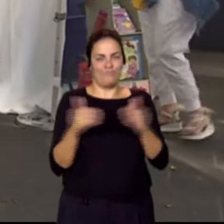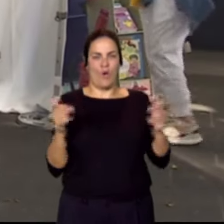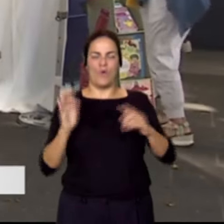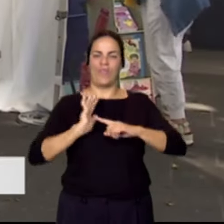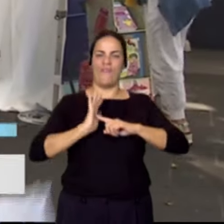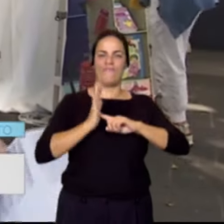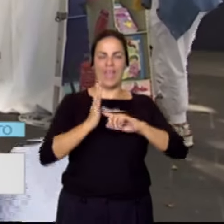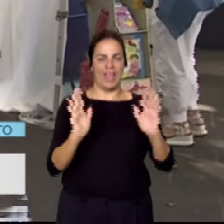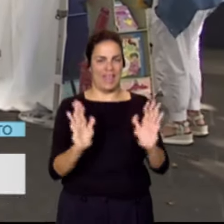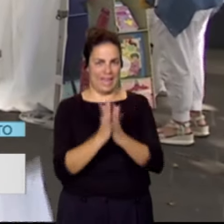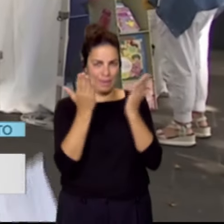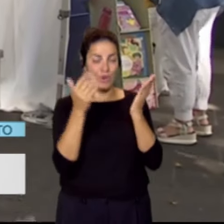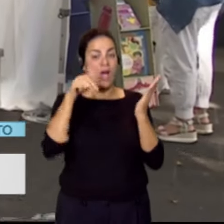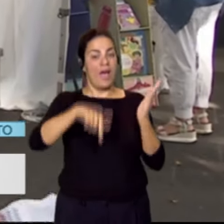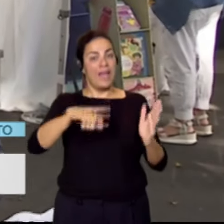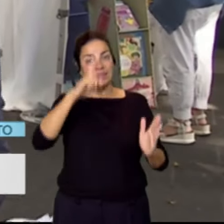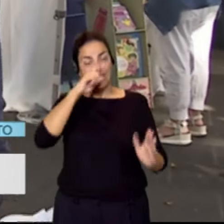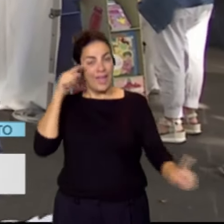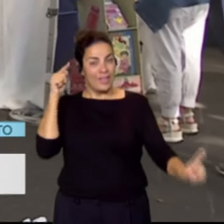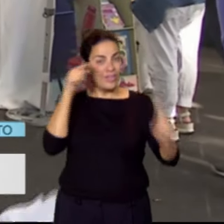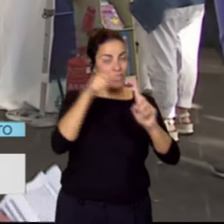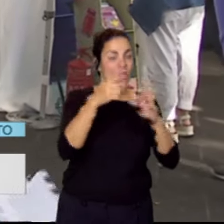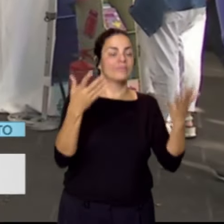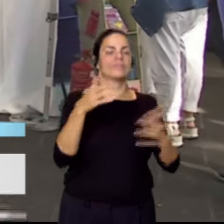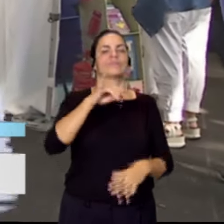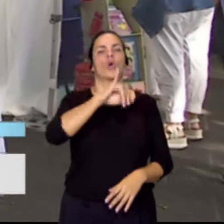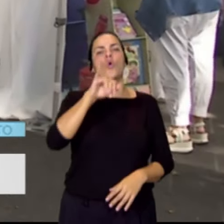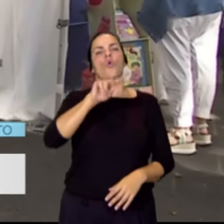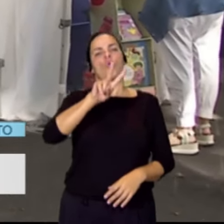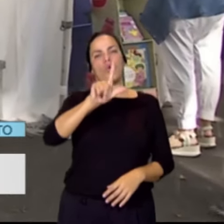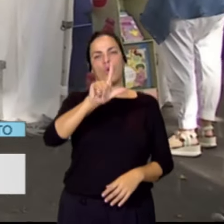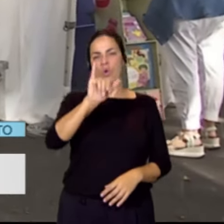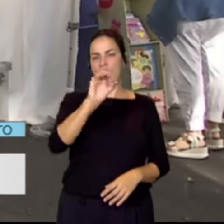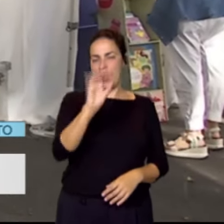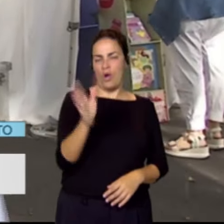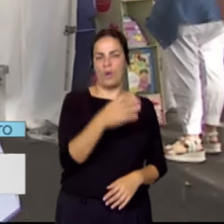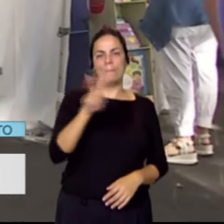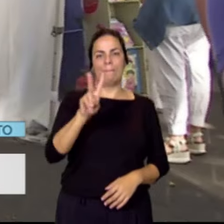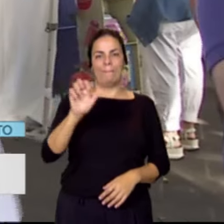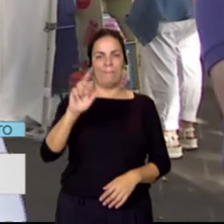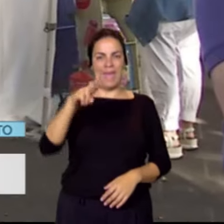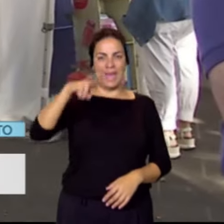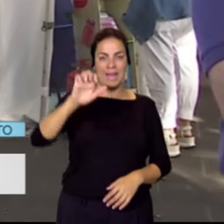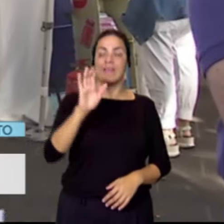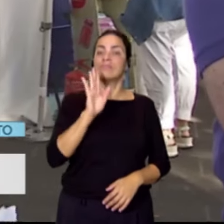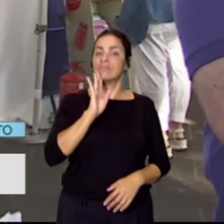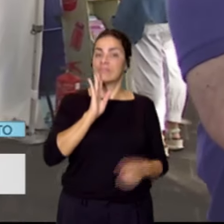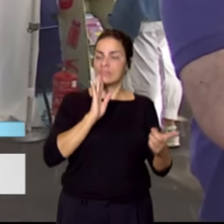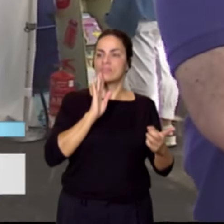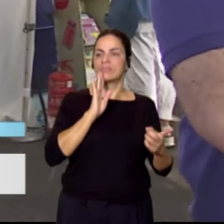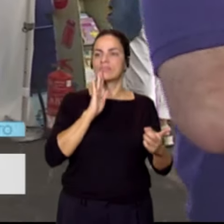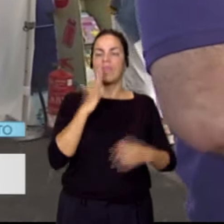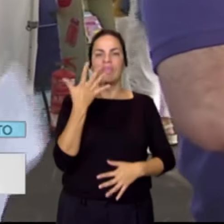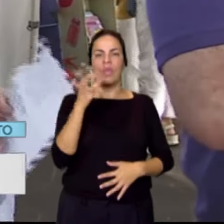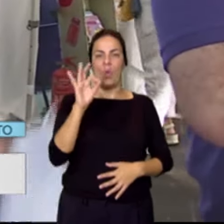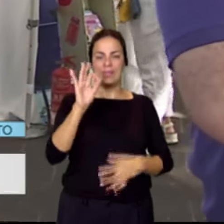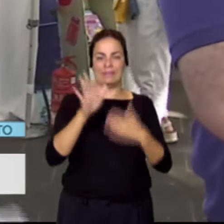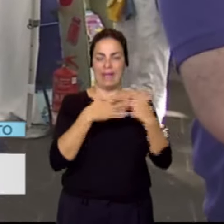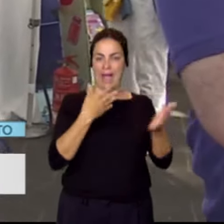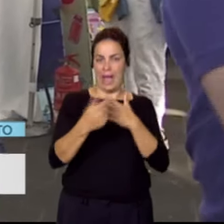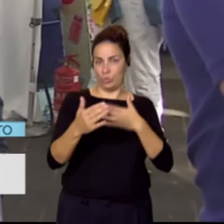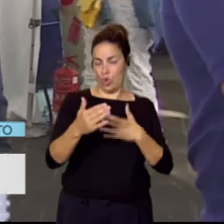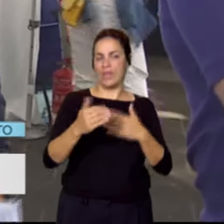libro que este año está dedicado a Julio berne como tú decías son más de medio centenar de autores pero en